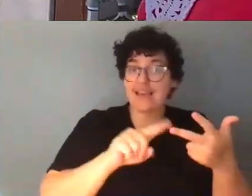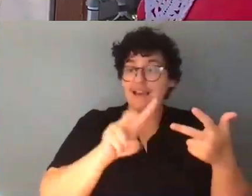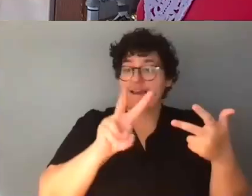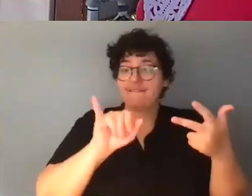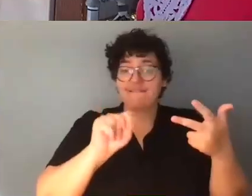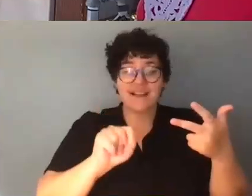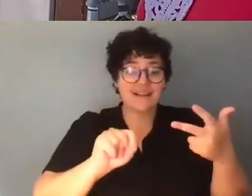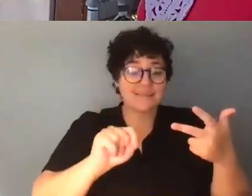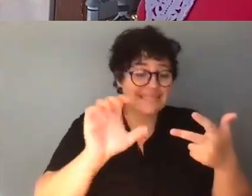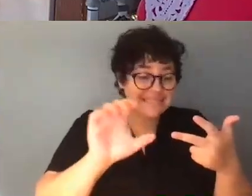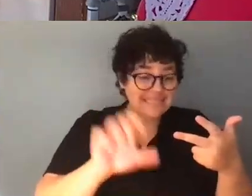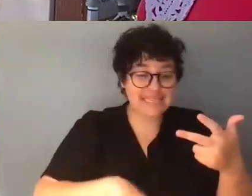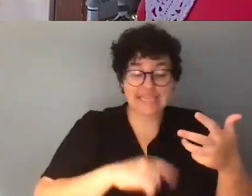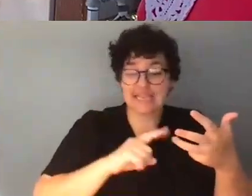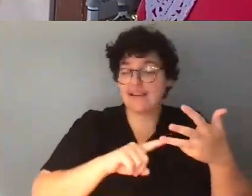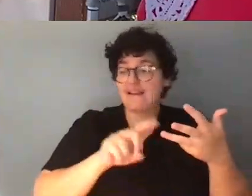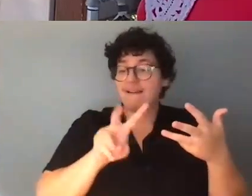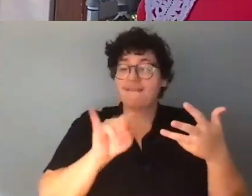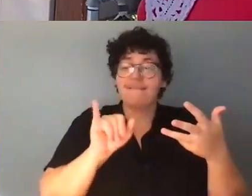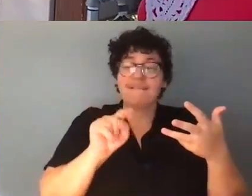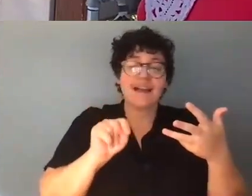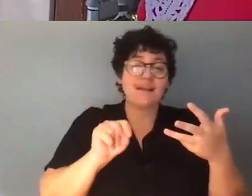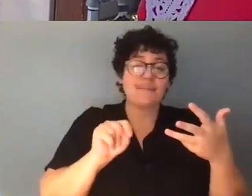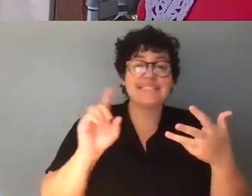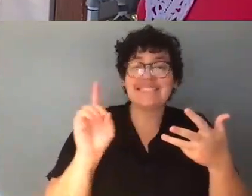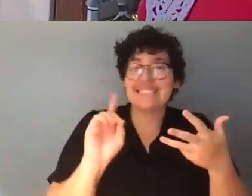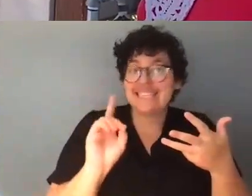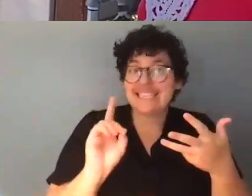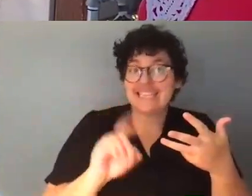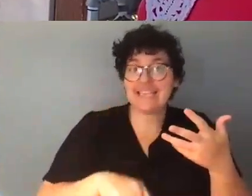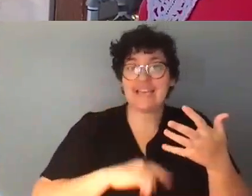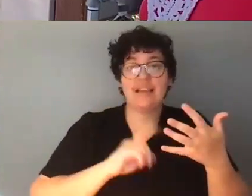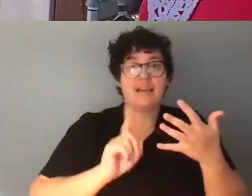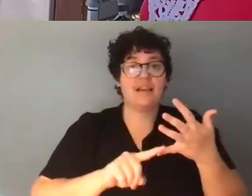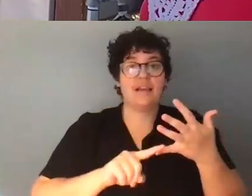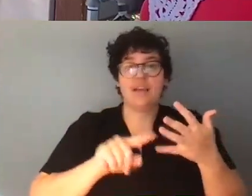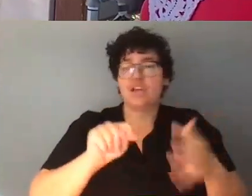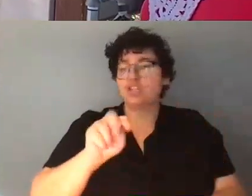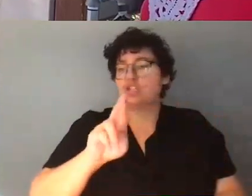C, tiene complejo de B,